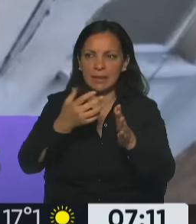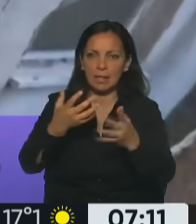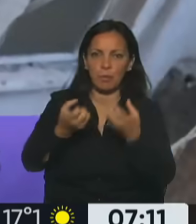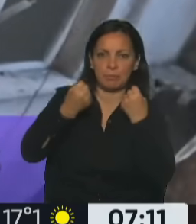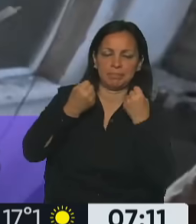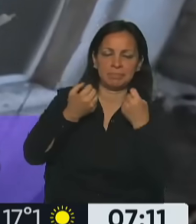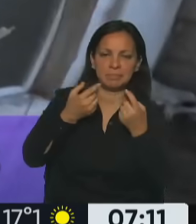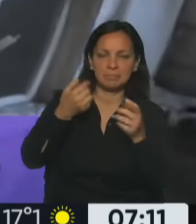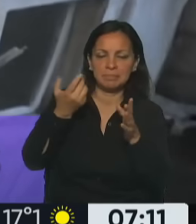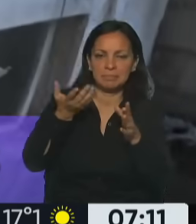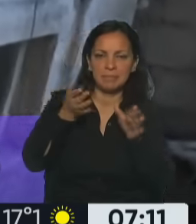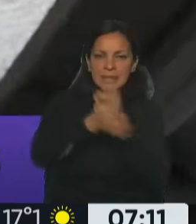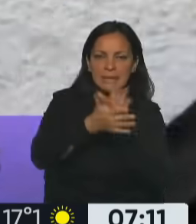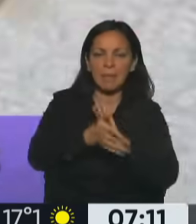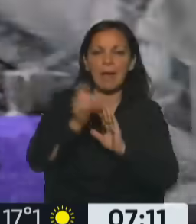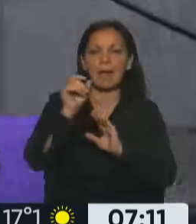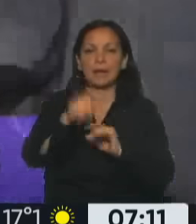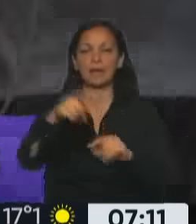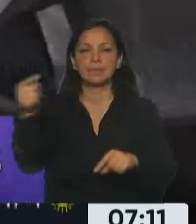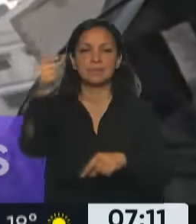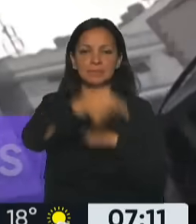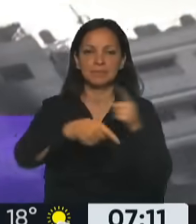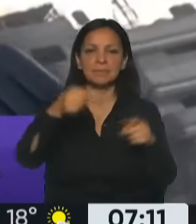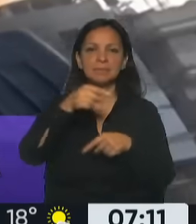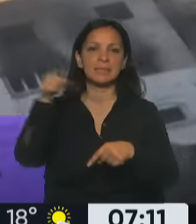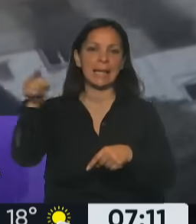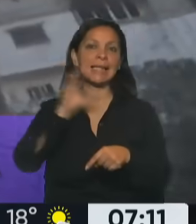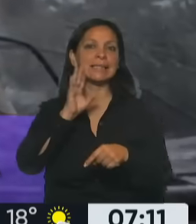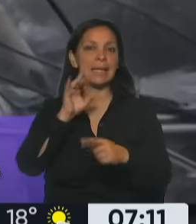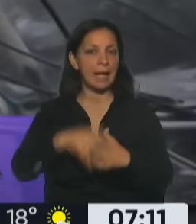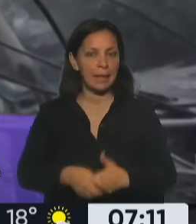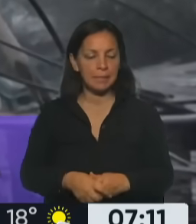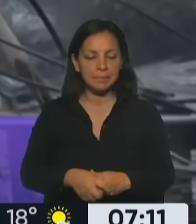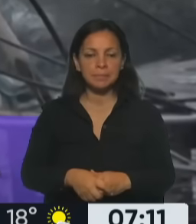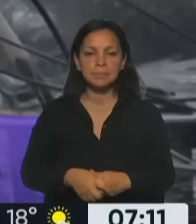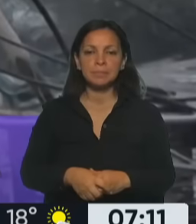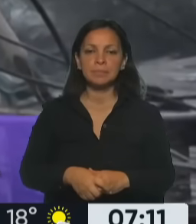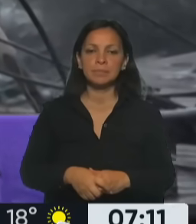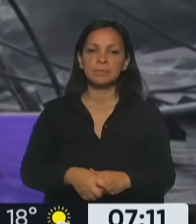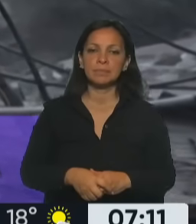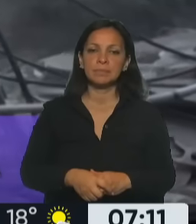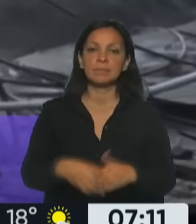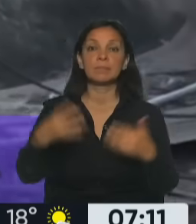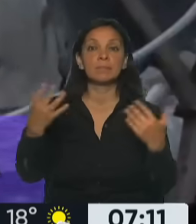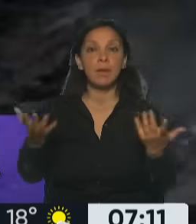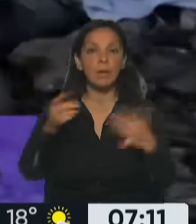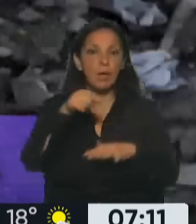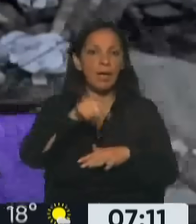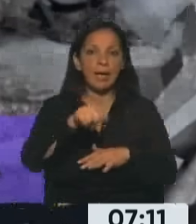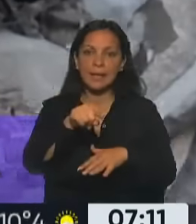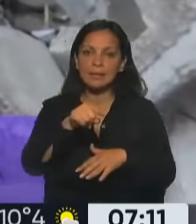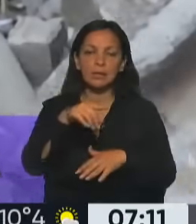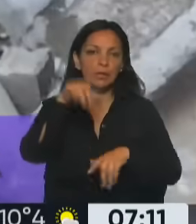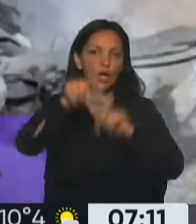ataques que justamente ejecuta Israel en el enclave. Bueno, este es el planteo humanitario